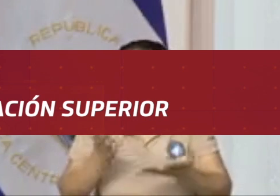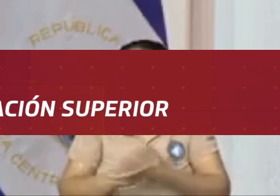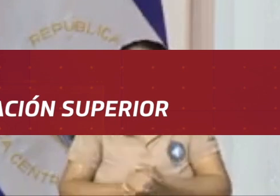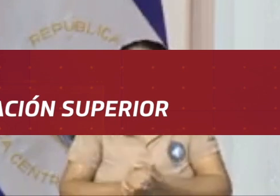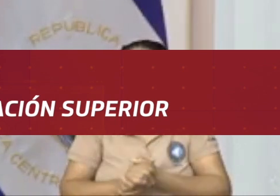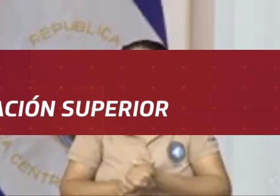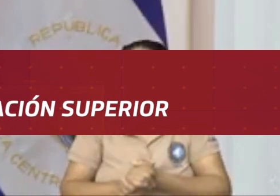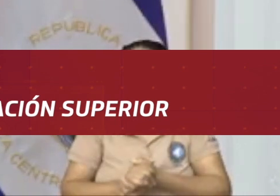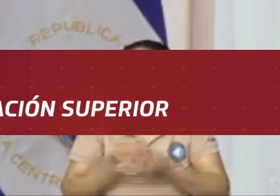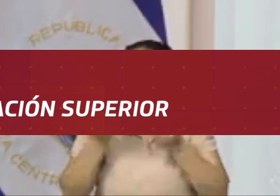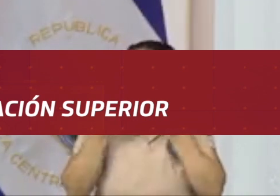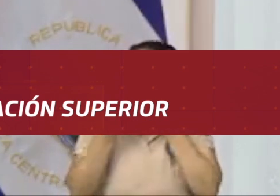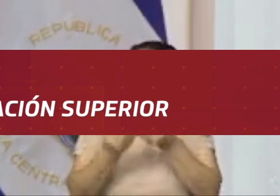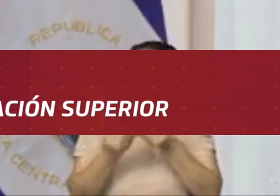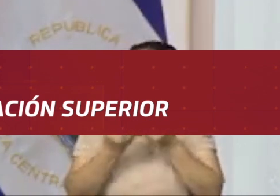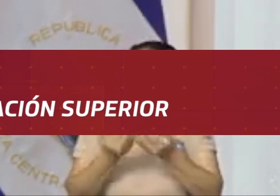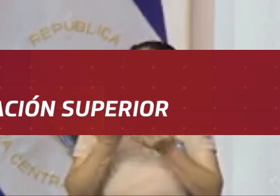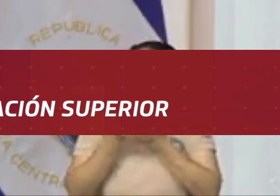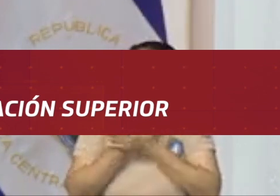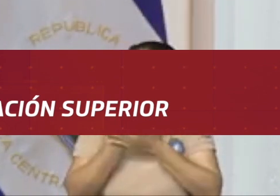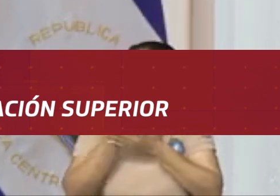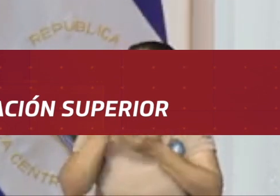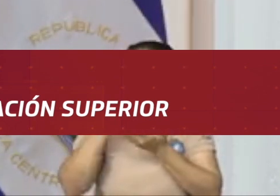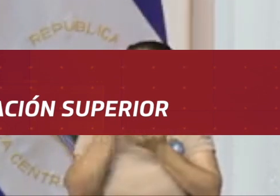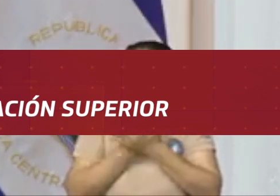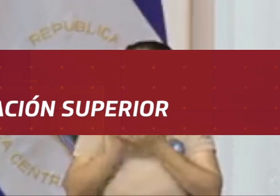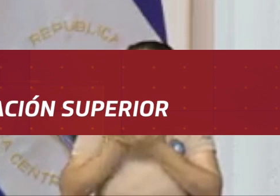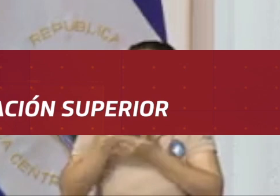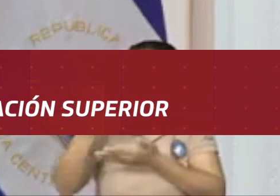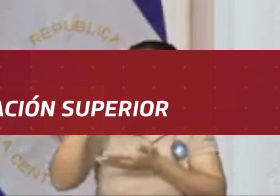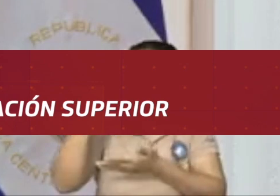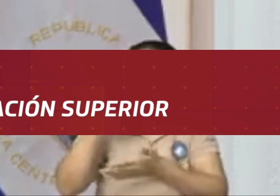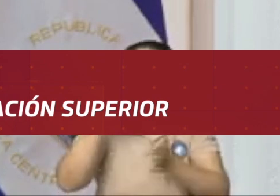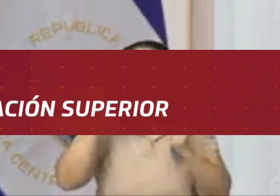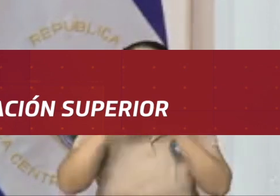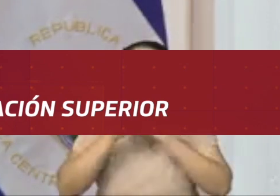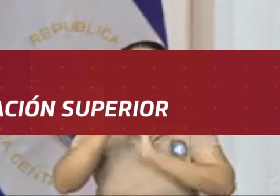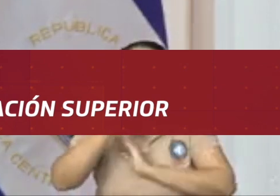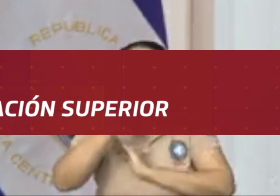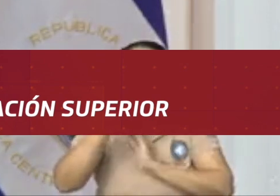una enorme escuela de lo que pasó en el